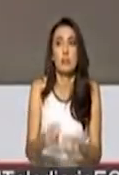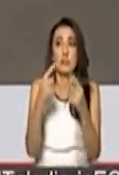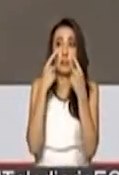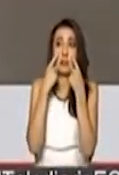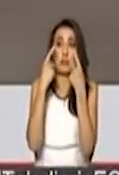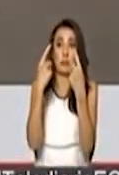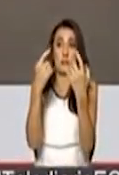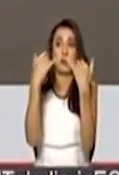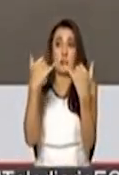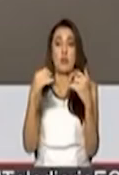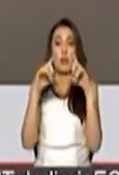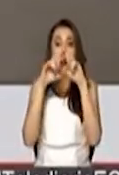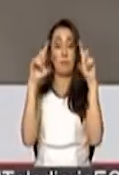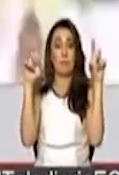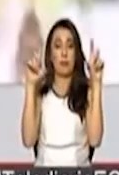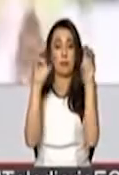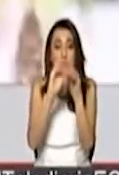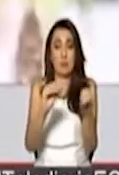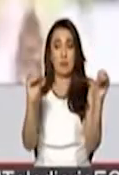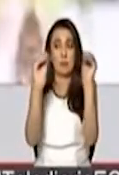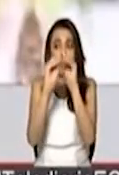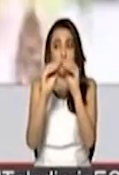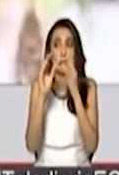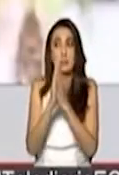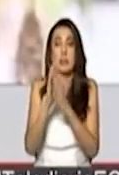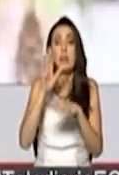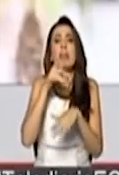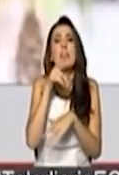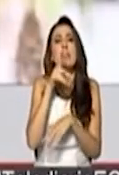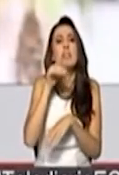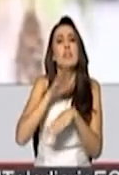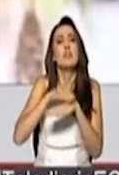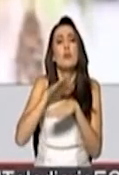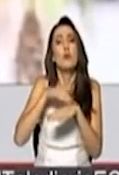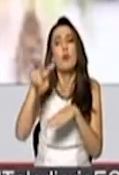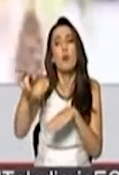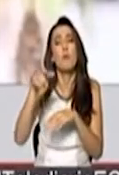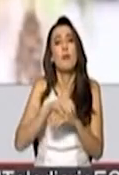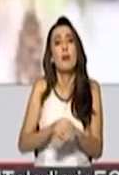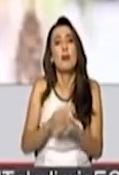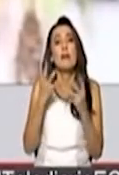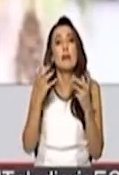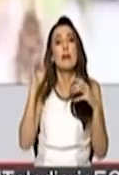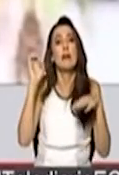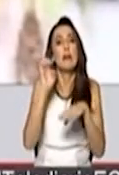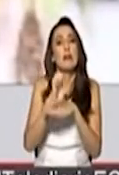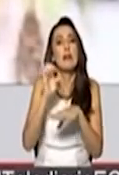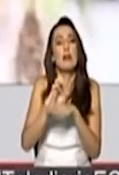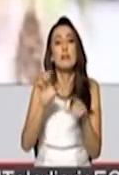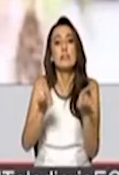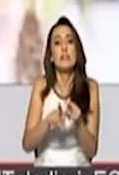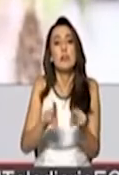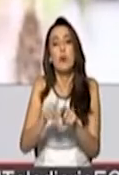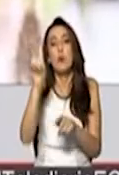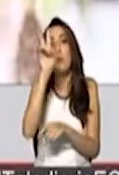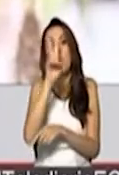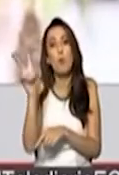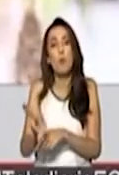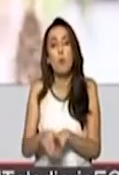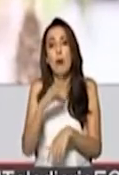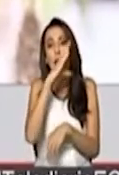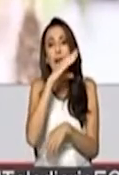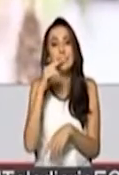empresa que sufrió ataques de los manifestantes. Quienes están haciendo eso querían llevar al Ecuador a Venezuela. Esto es el